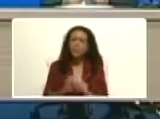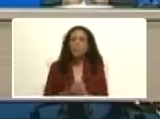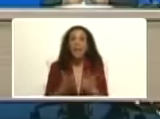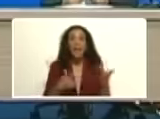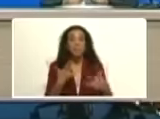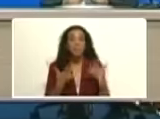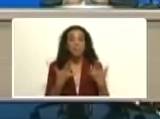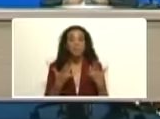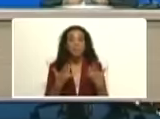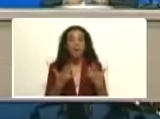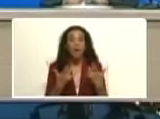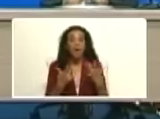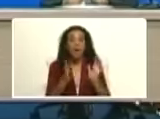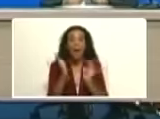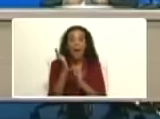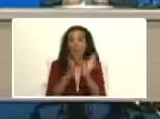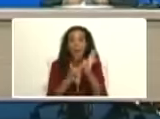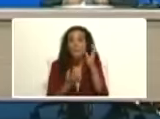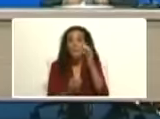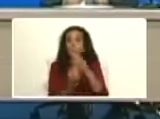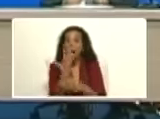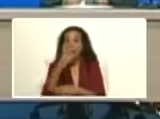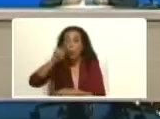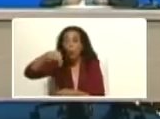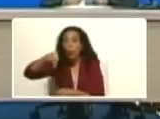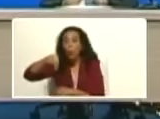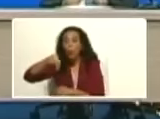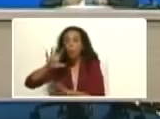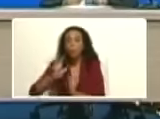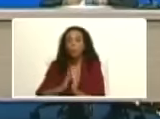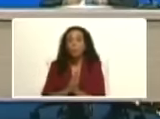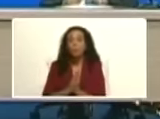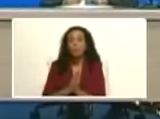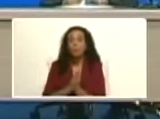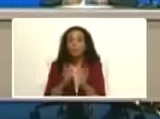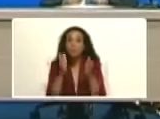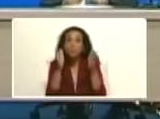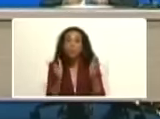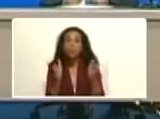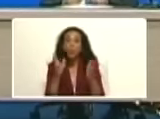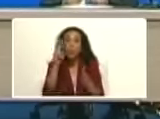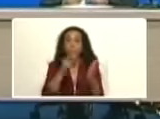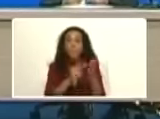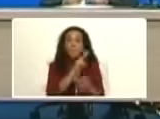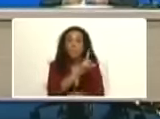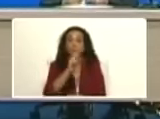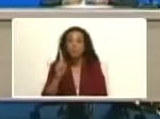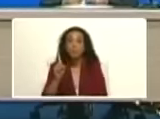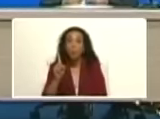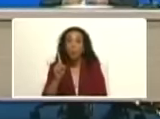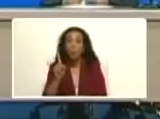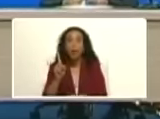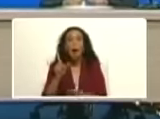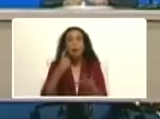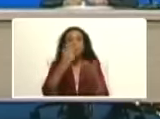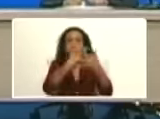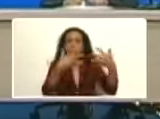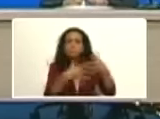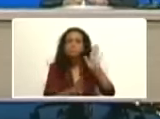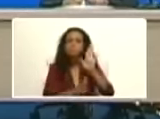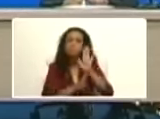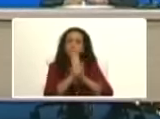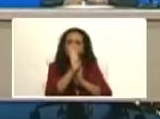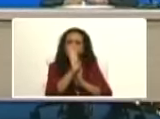actividad comercial ha mostrado signos de recuperación desde el segundo trimestre de 2021, registrando un